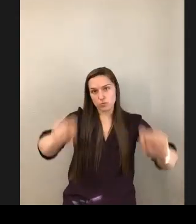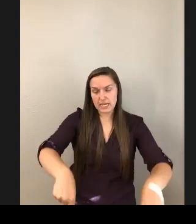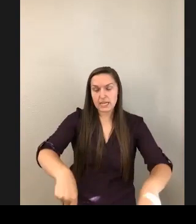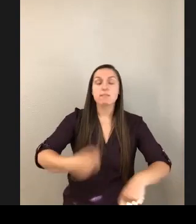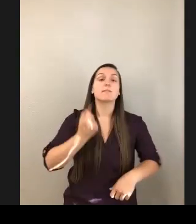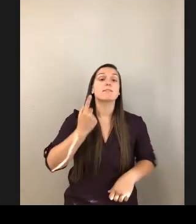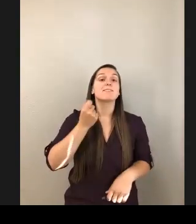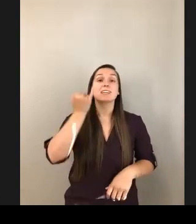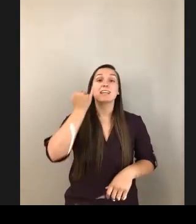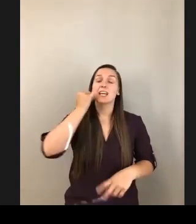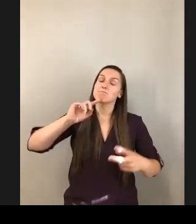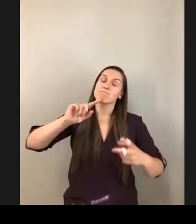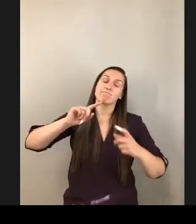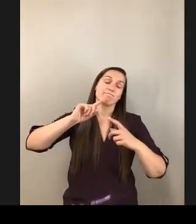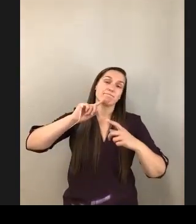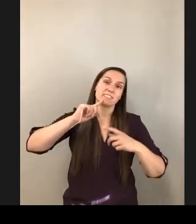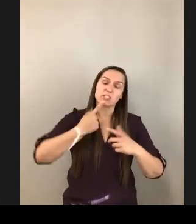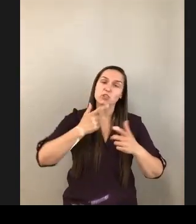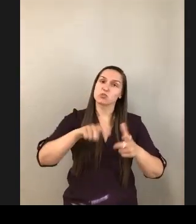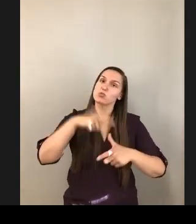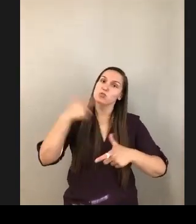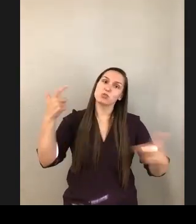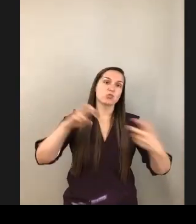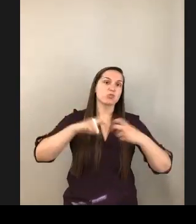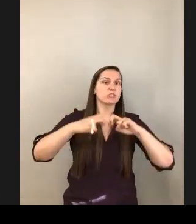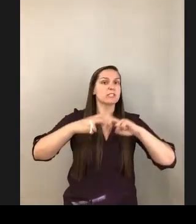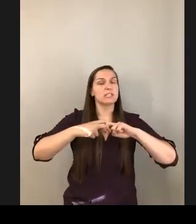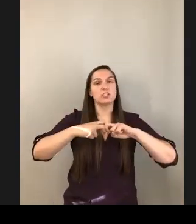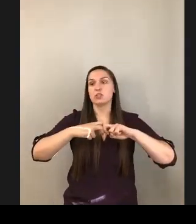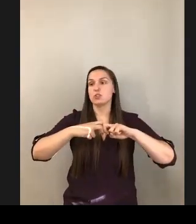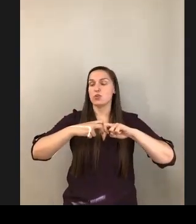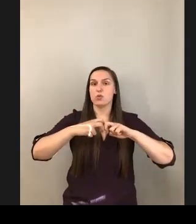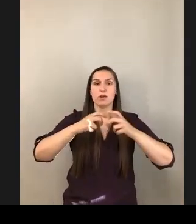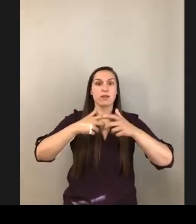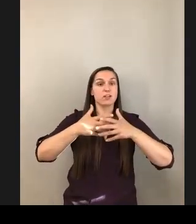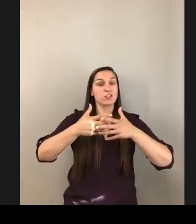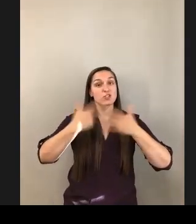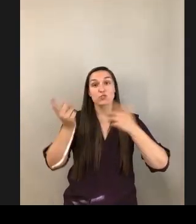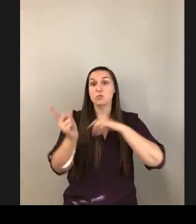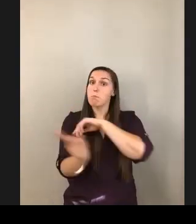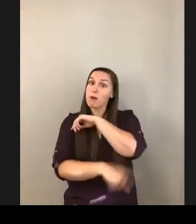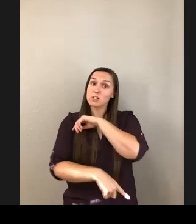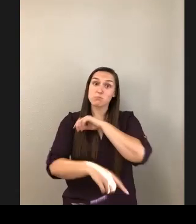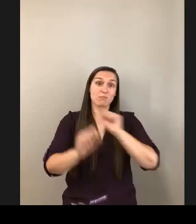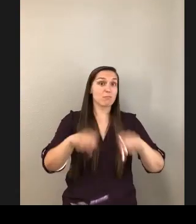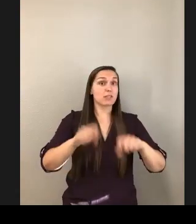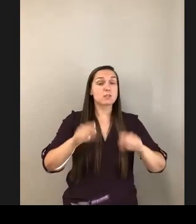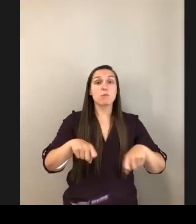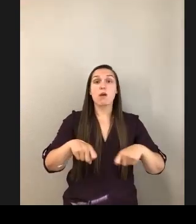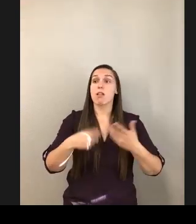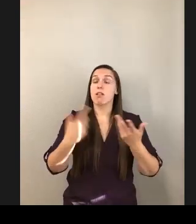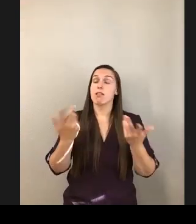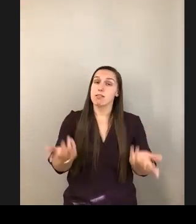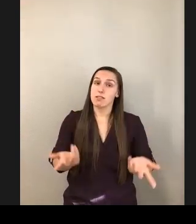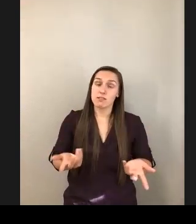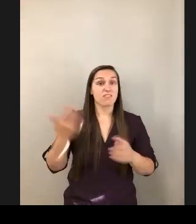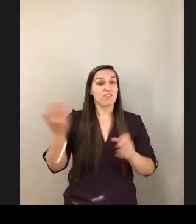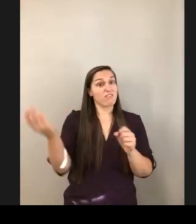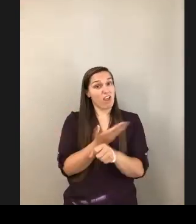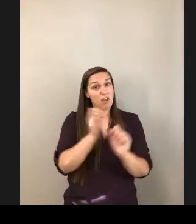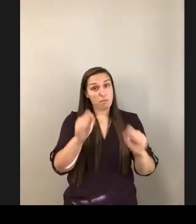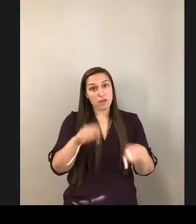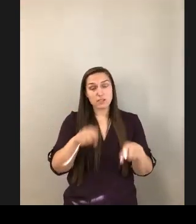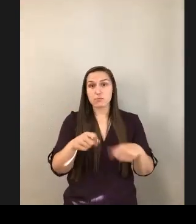hacer algo de progreso en algo pequeño, pero si involucra